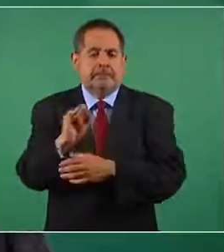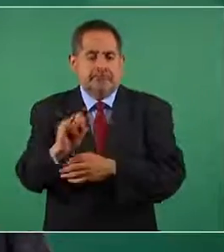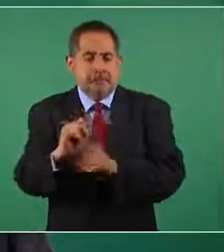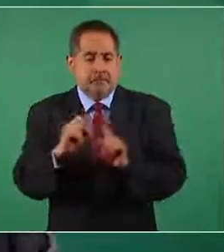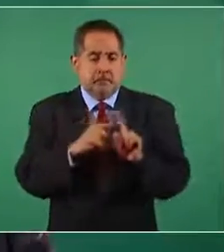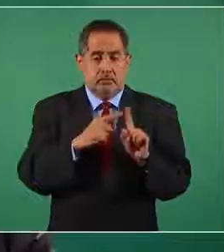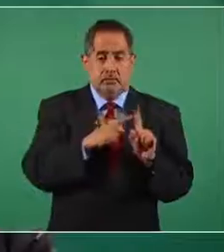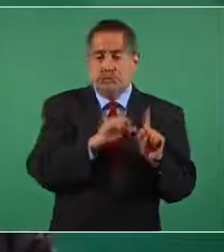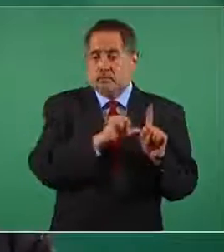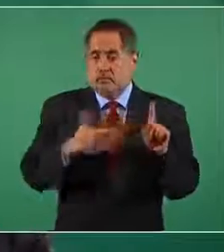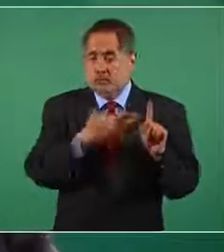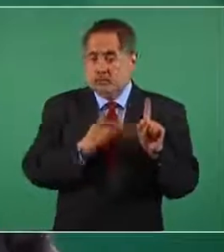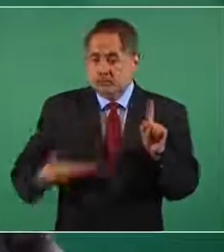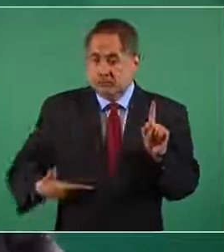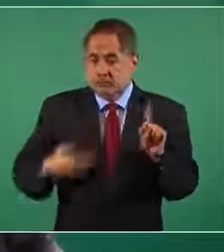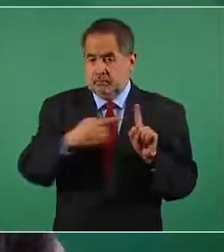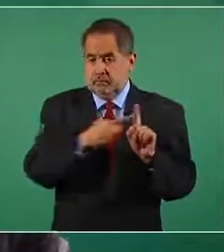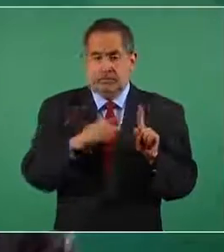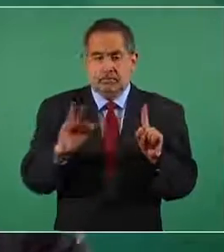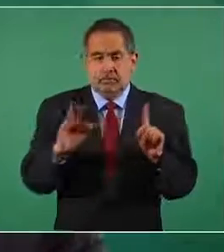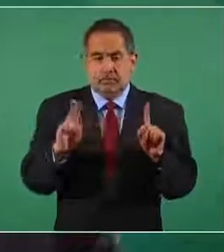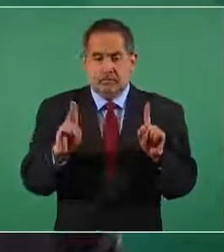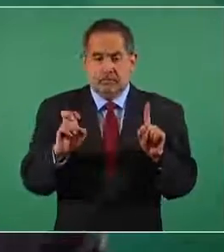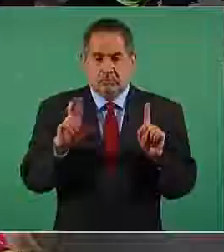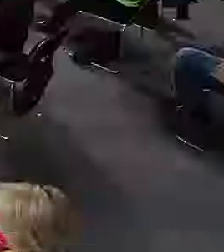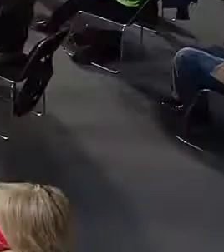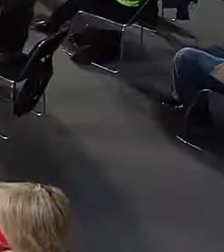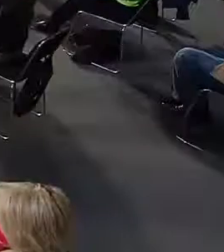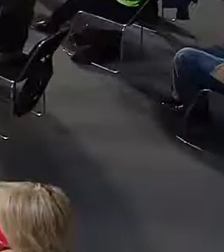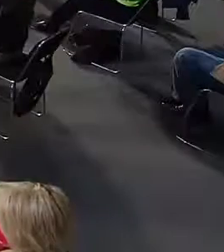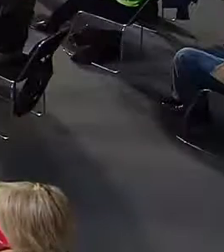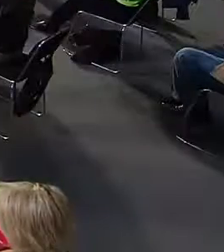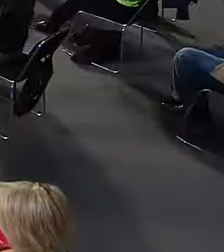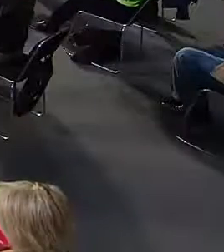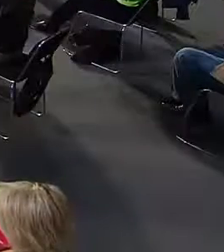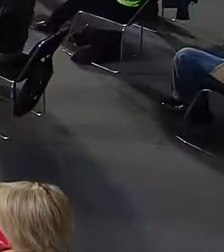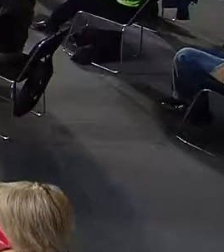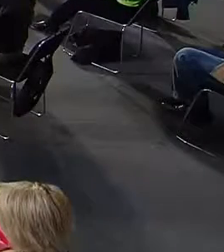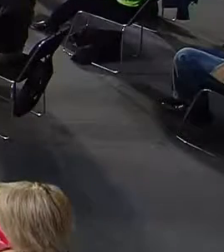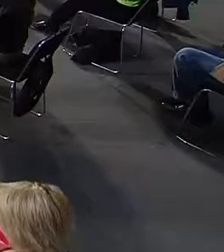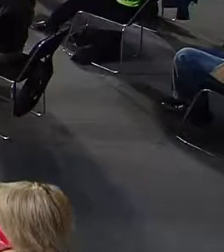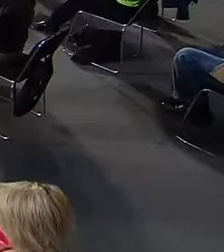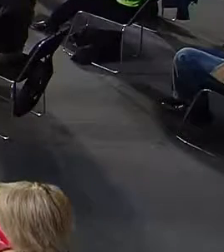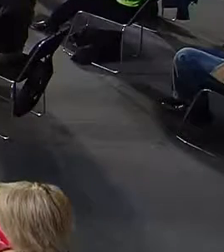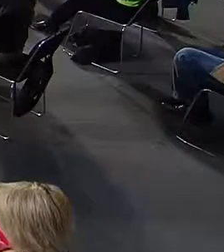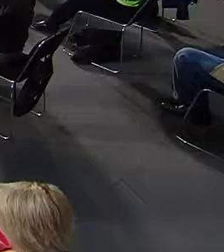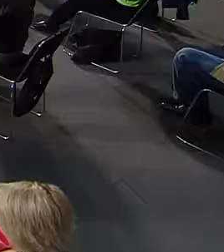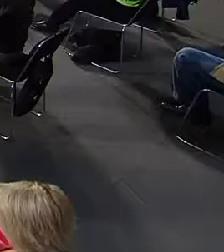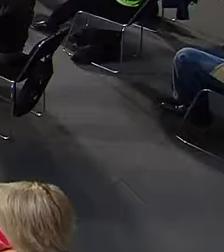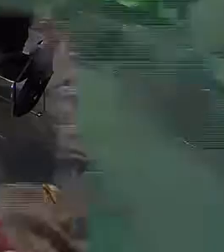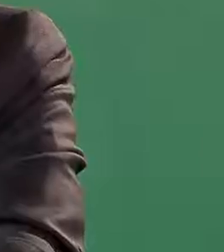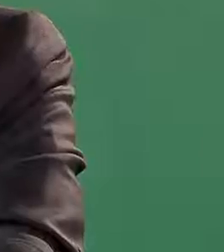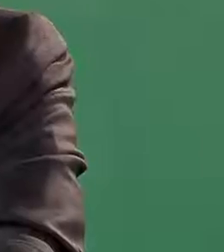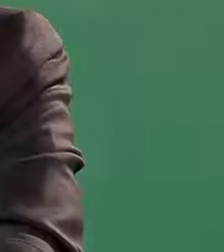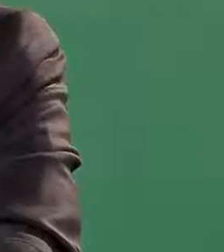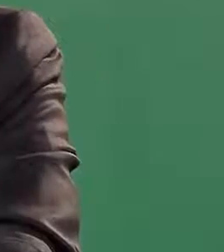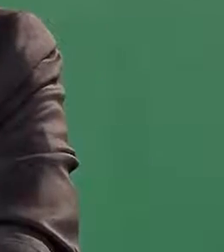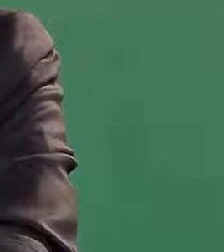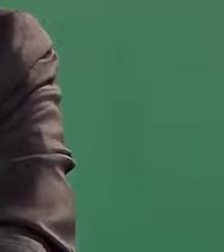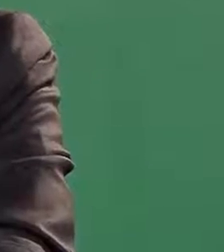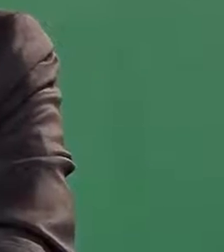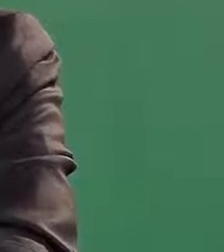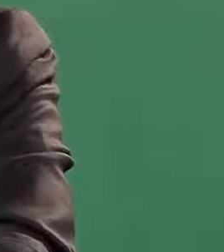que el presidente pueda ser juzgado no solo por traición a la patria, sino por cualquier delito, por